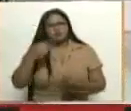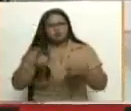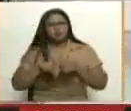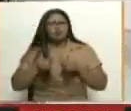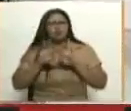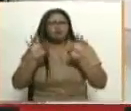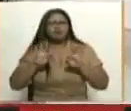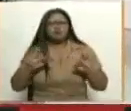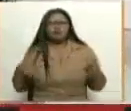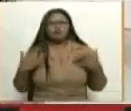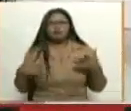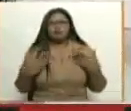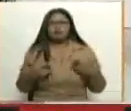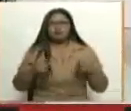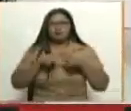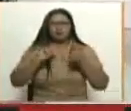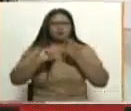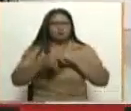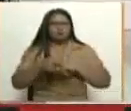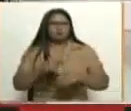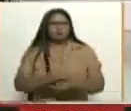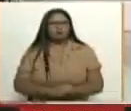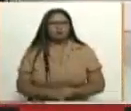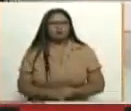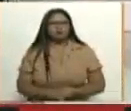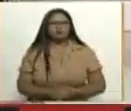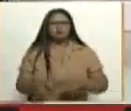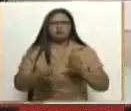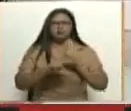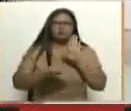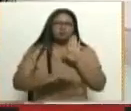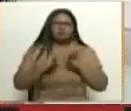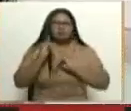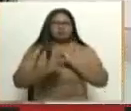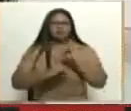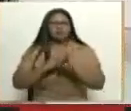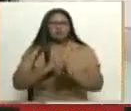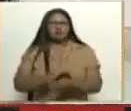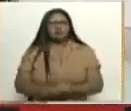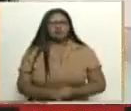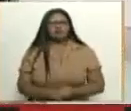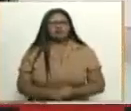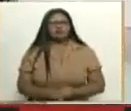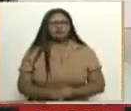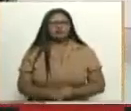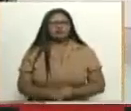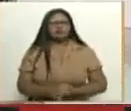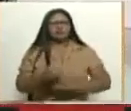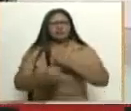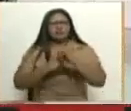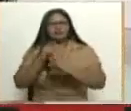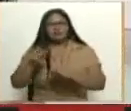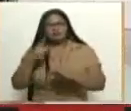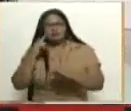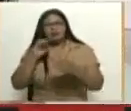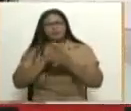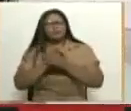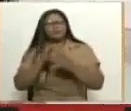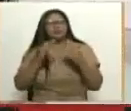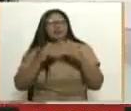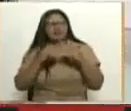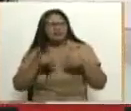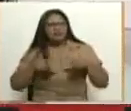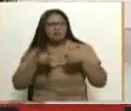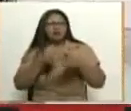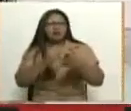muy cambiante, ¿no? Muy cambiante de las relaciones internacionales. Así es. Bueno, Jean-Pierre Anaya, él es internacionalista, profesor, amigo de la casa, y nos ha